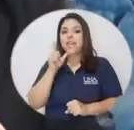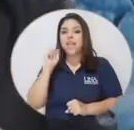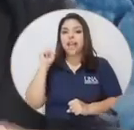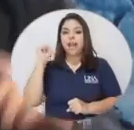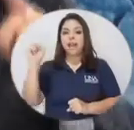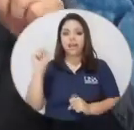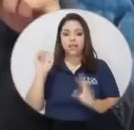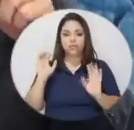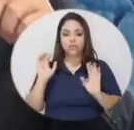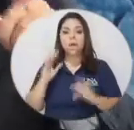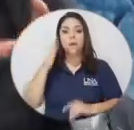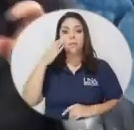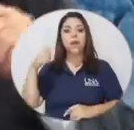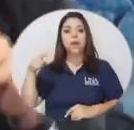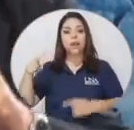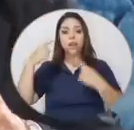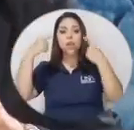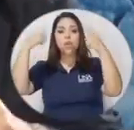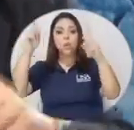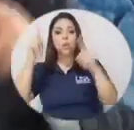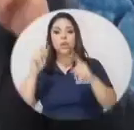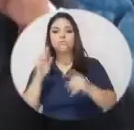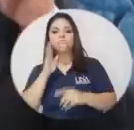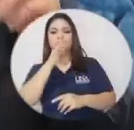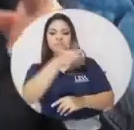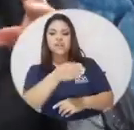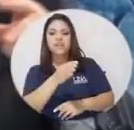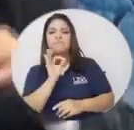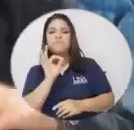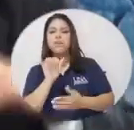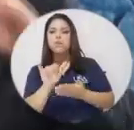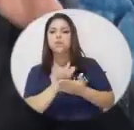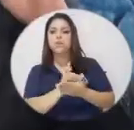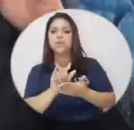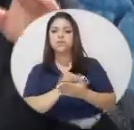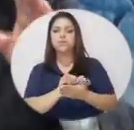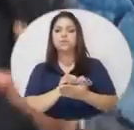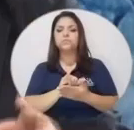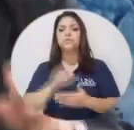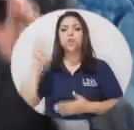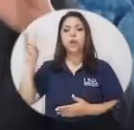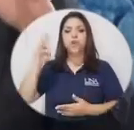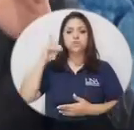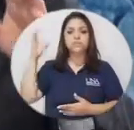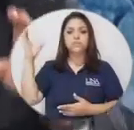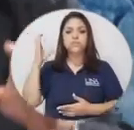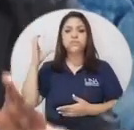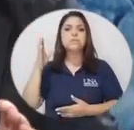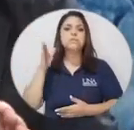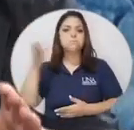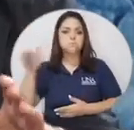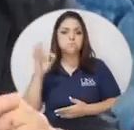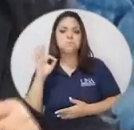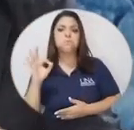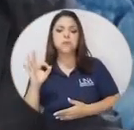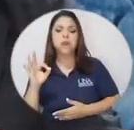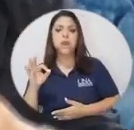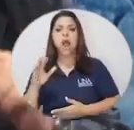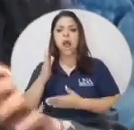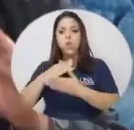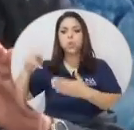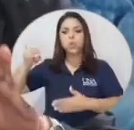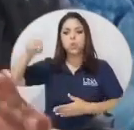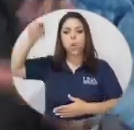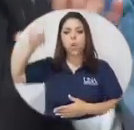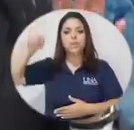oposición, porque él le llega muy bien a la gente de Nueva York, a la gente de Washington y los estados más del norte y con una cultura política más abierta,